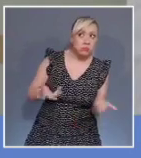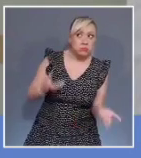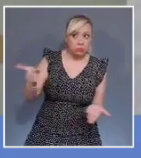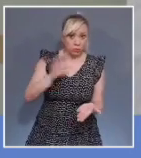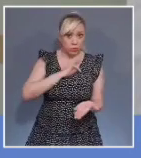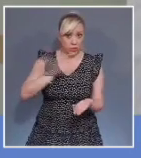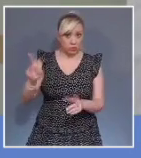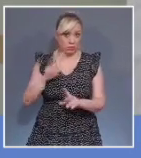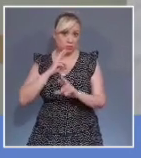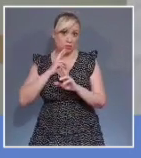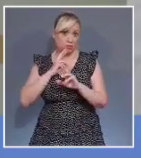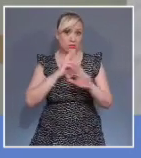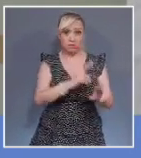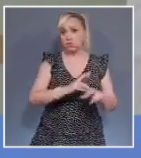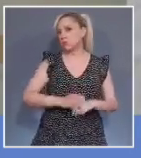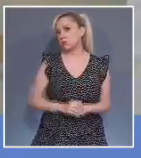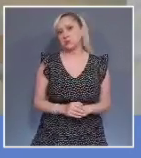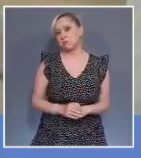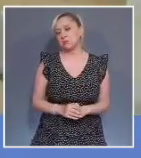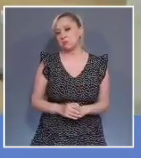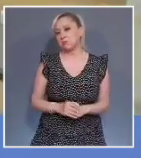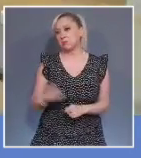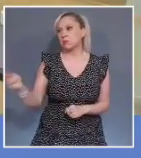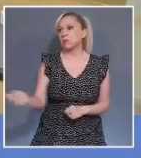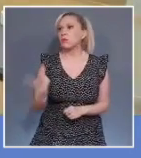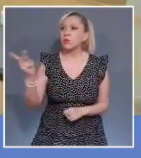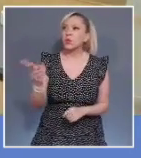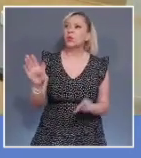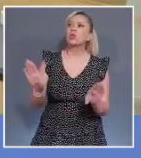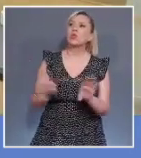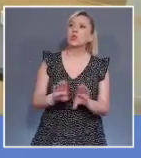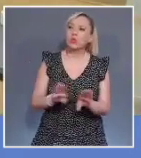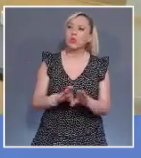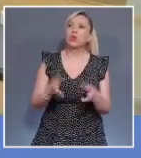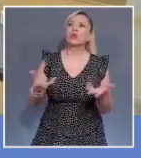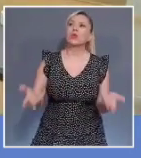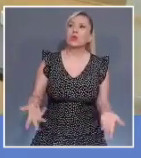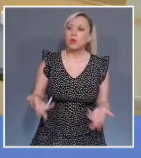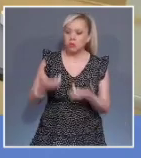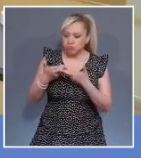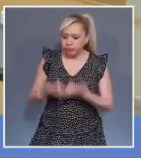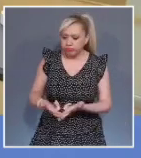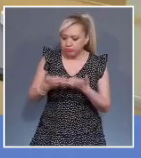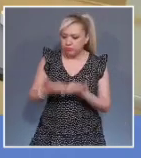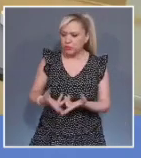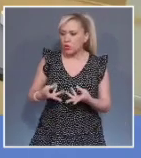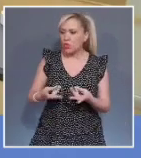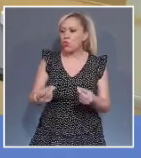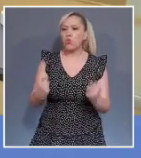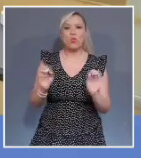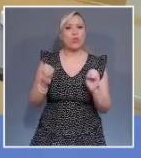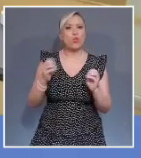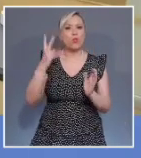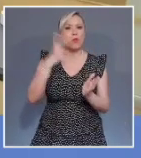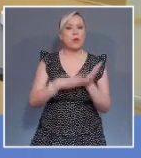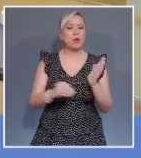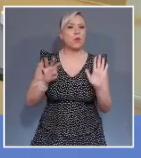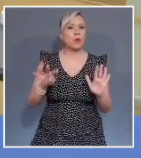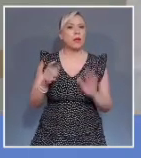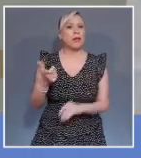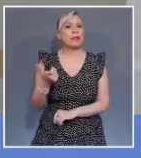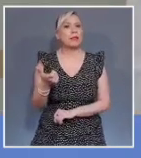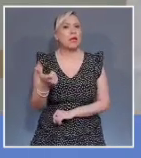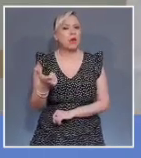pregunta relacionada con el manejo y disposición de los remanentes de 2019, de acuerdo a la nueva ley de partidos